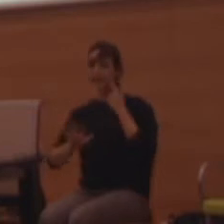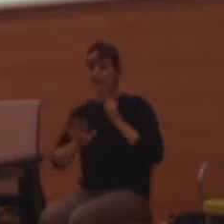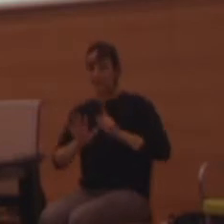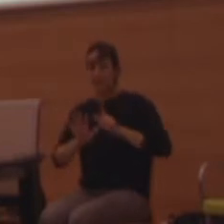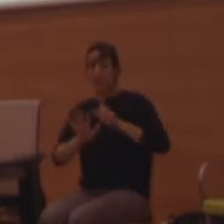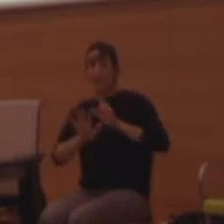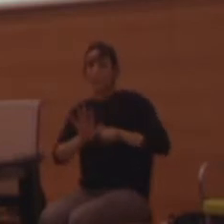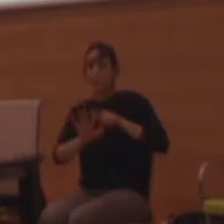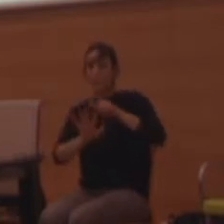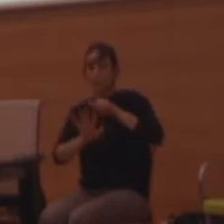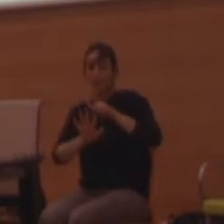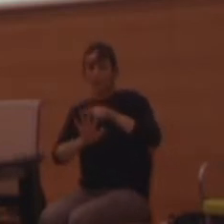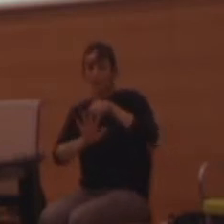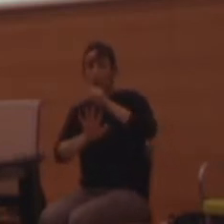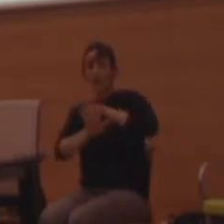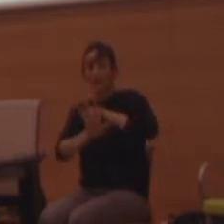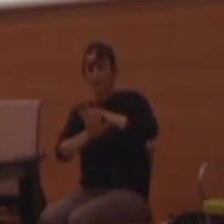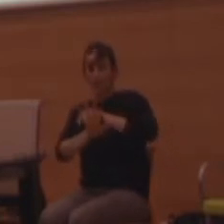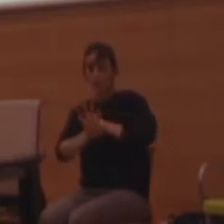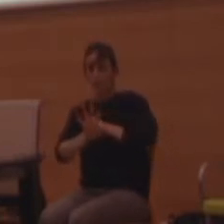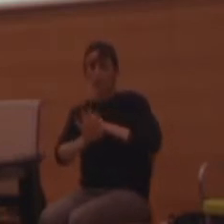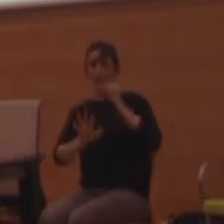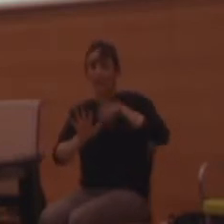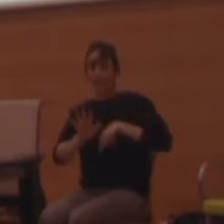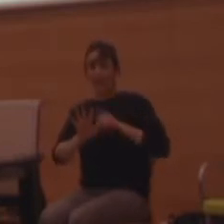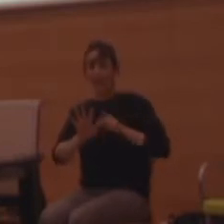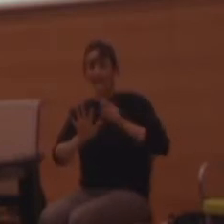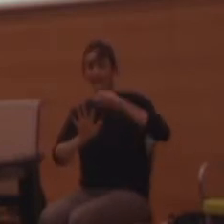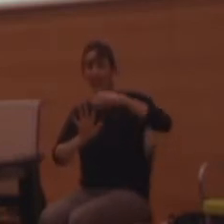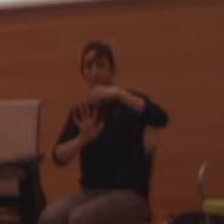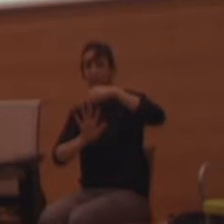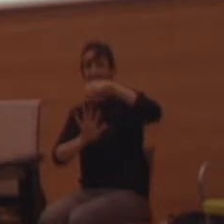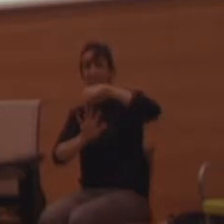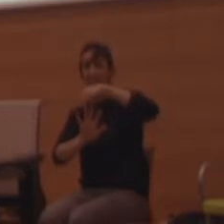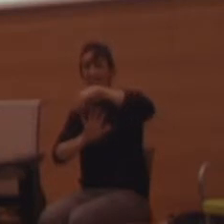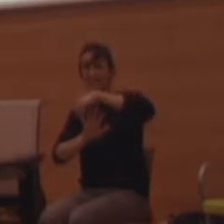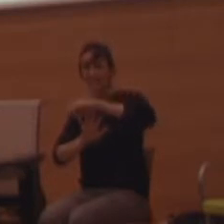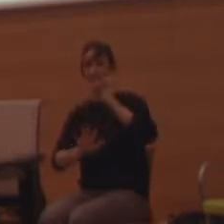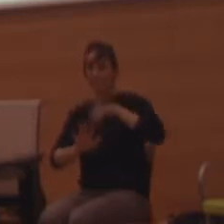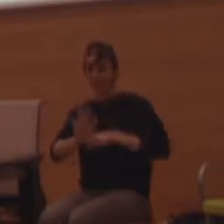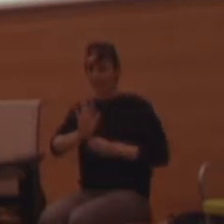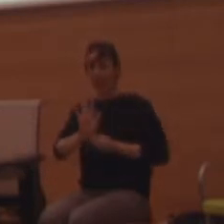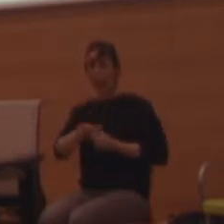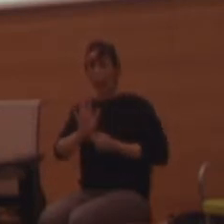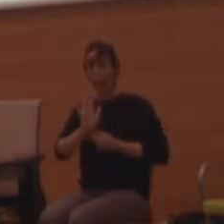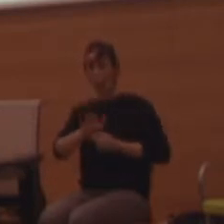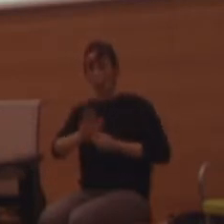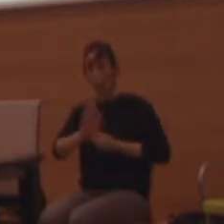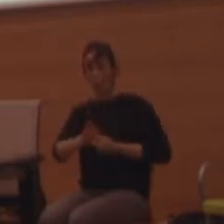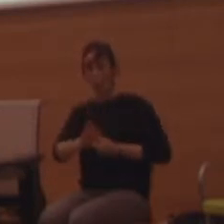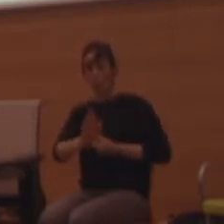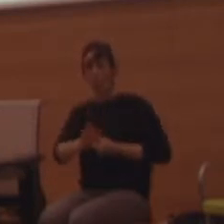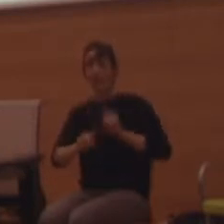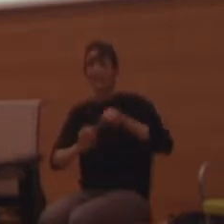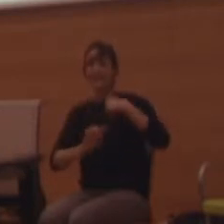primera, tercera y quinta cabeza metatarsal, 2 puntos en el centropié, el talón y 1 punto en el